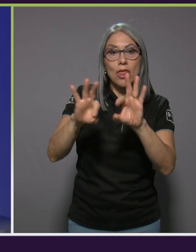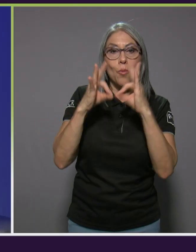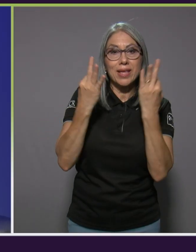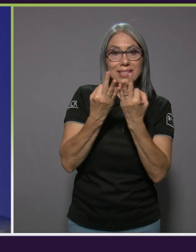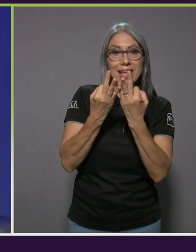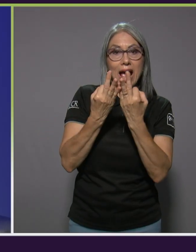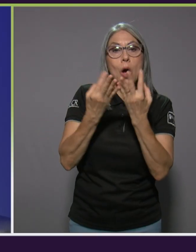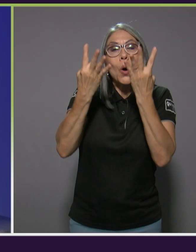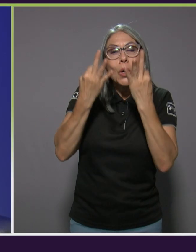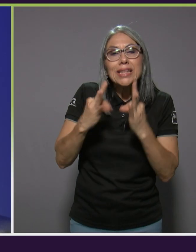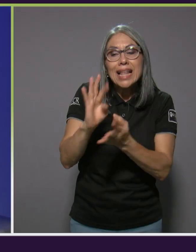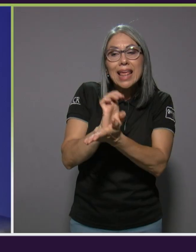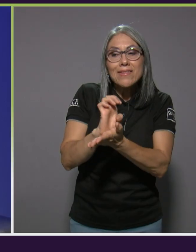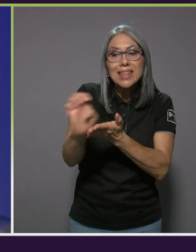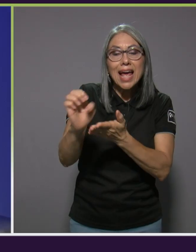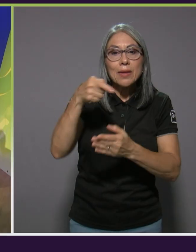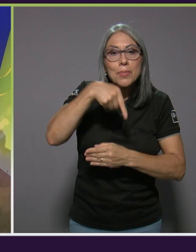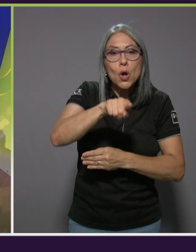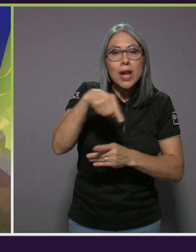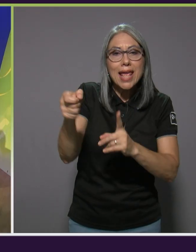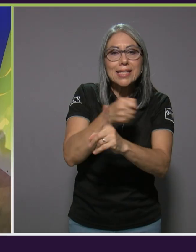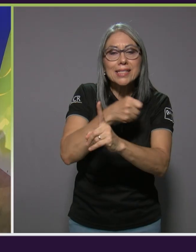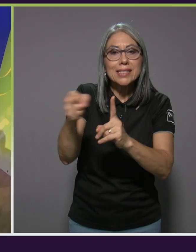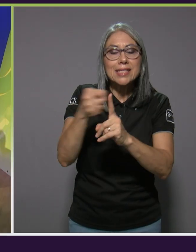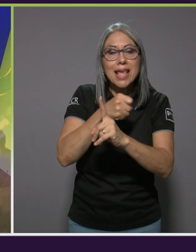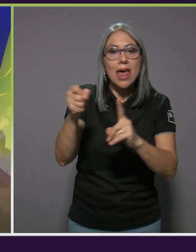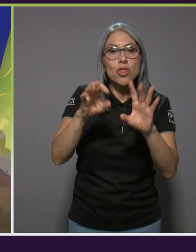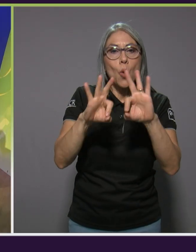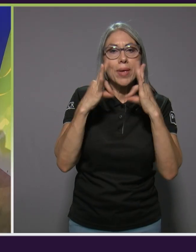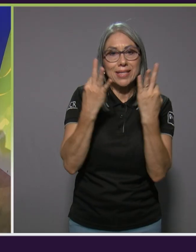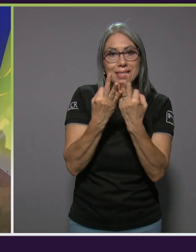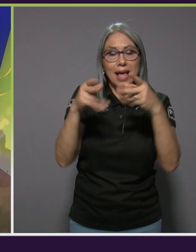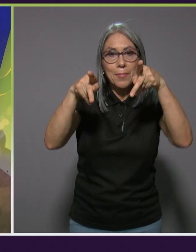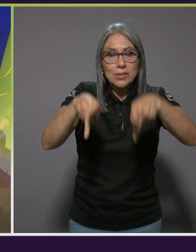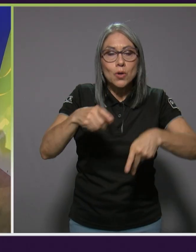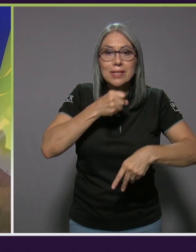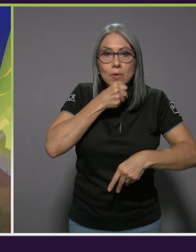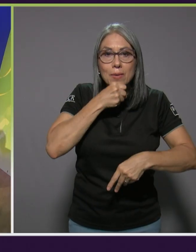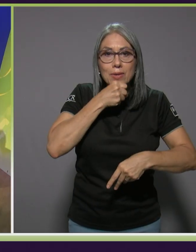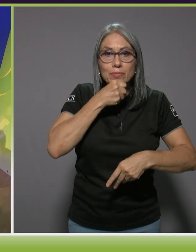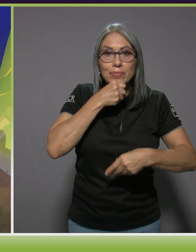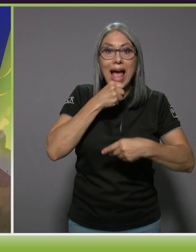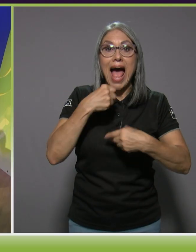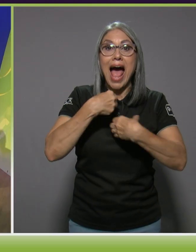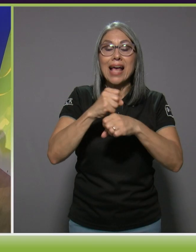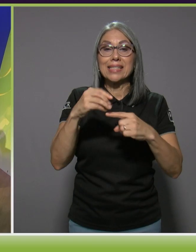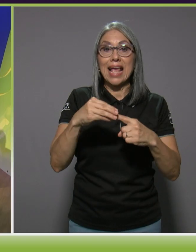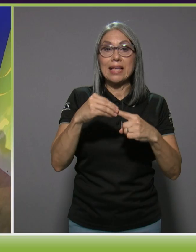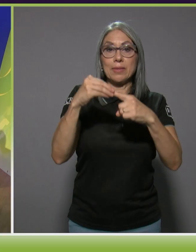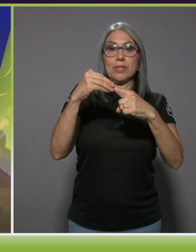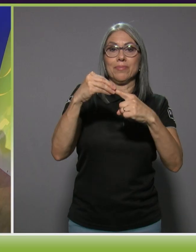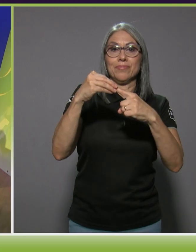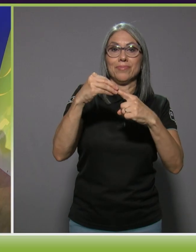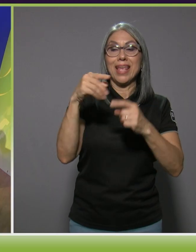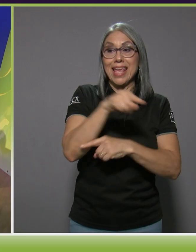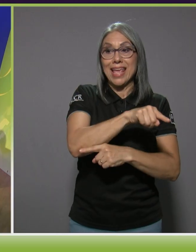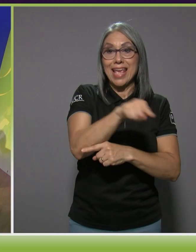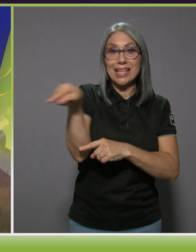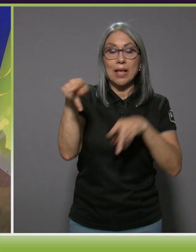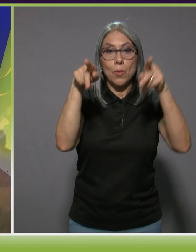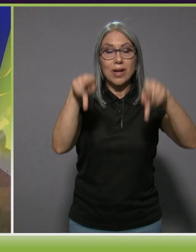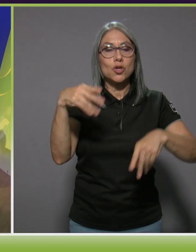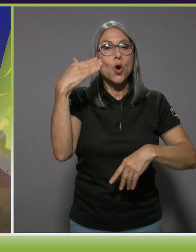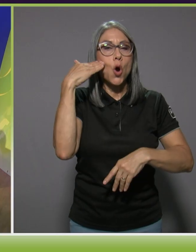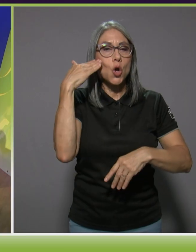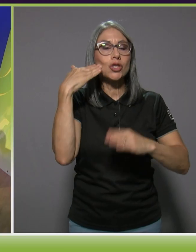doméstica en las personas adultas mayores, hacer una salvedad y que esta población conozca. Por ejemplo,